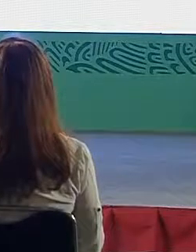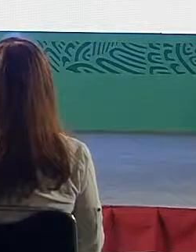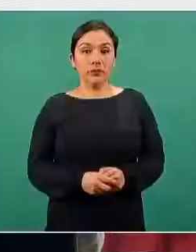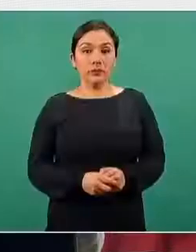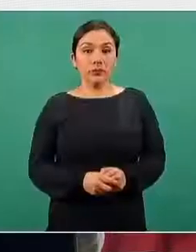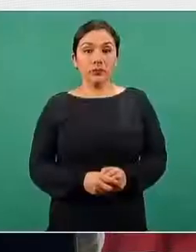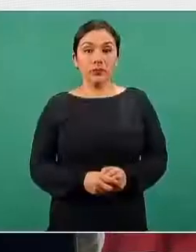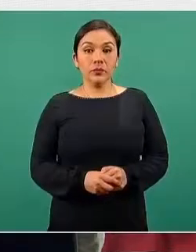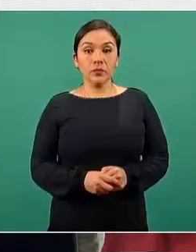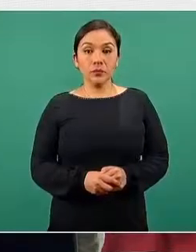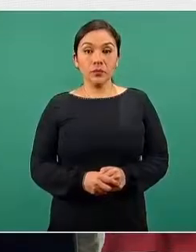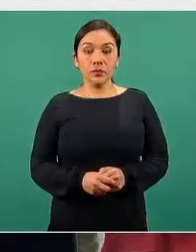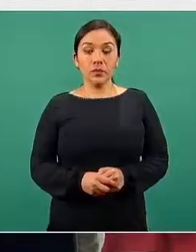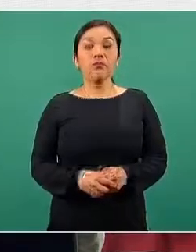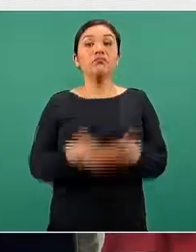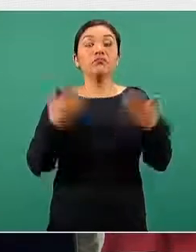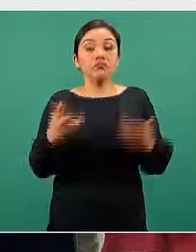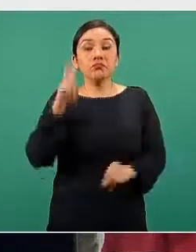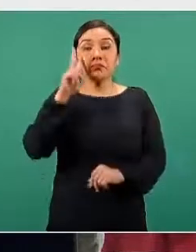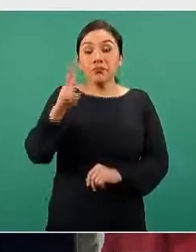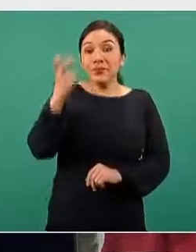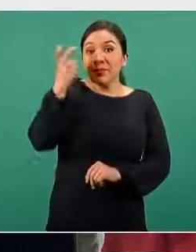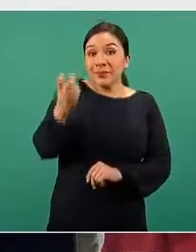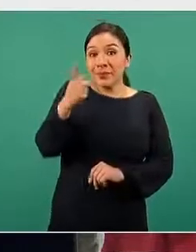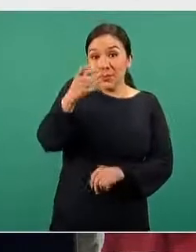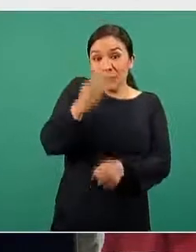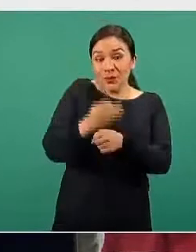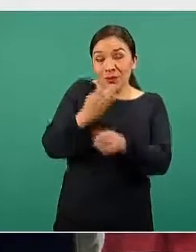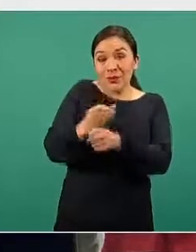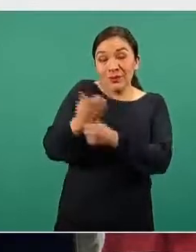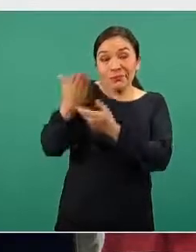dispersión viral. De manera que, como ven ustedes,